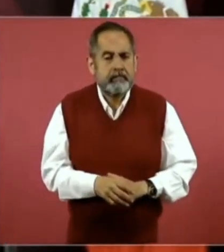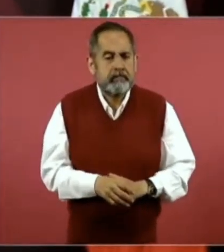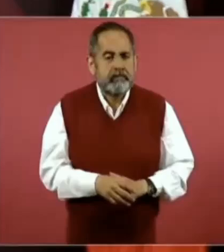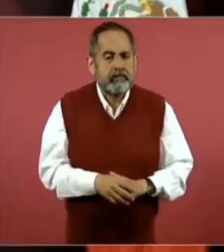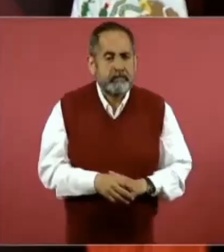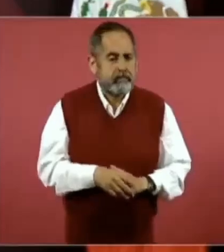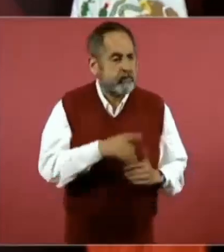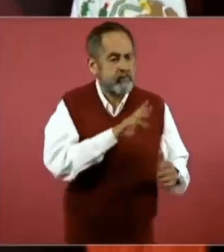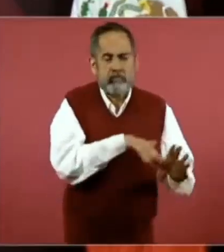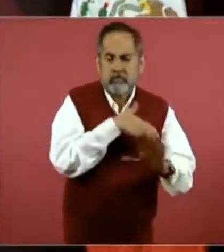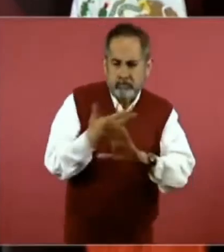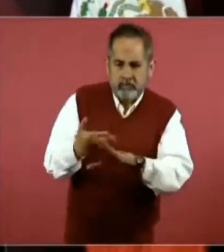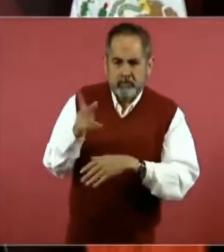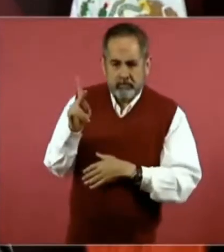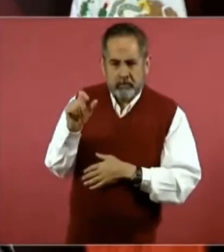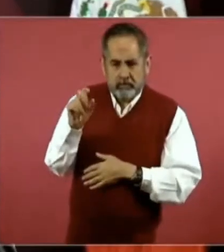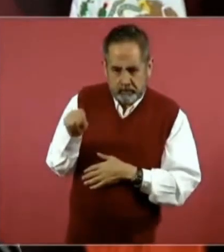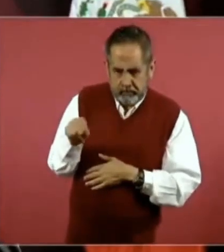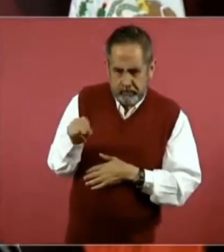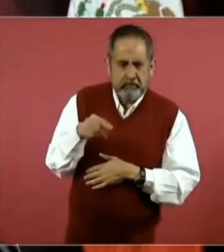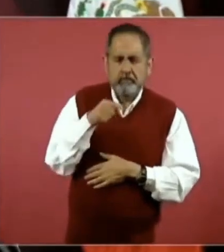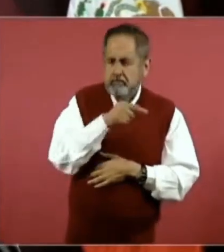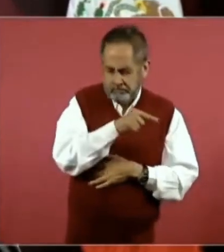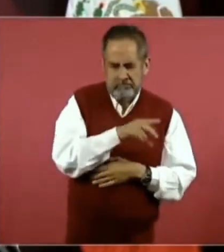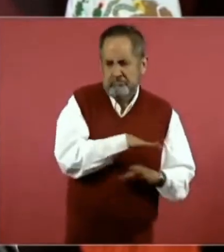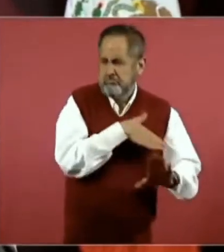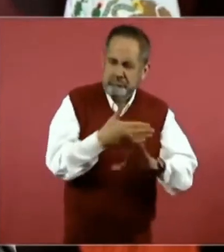en contra del PAN.